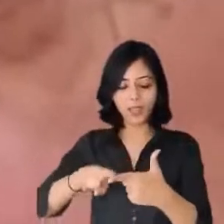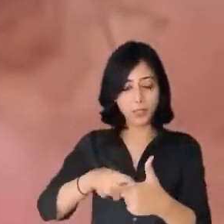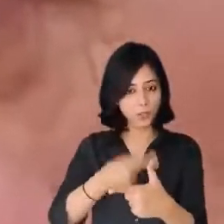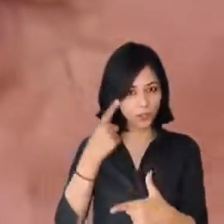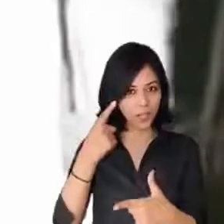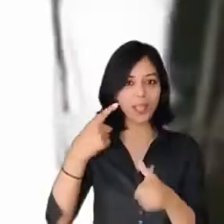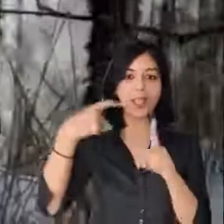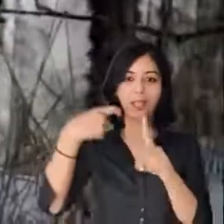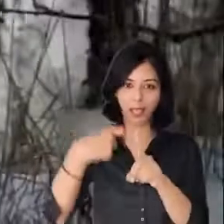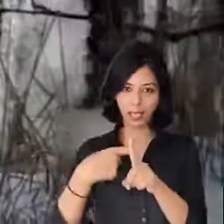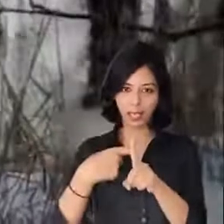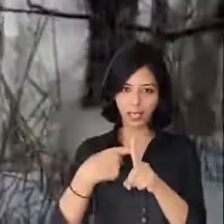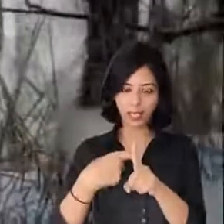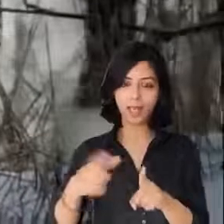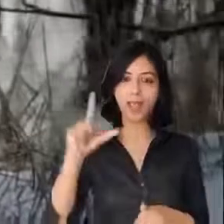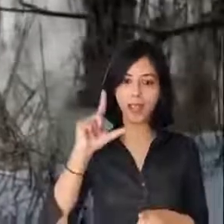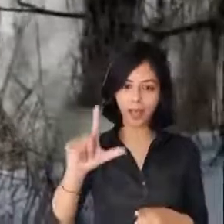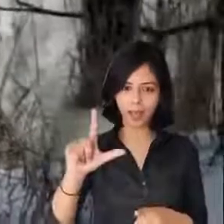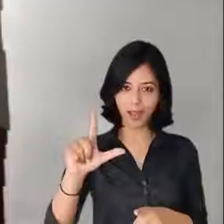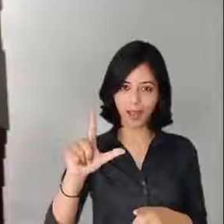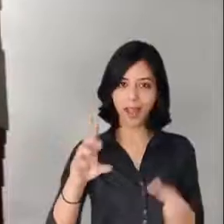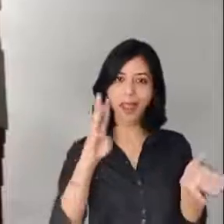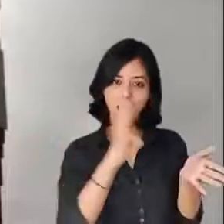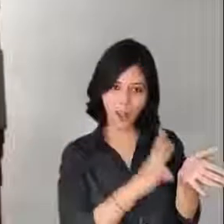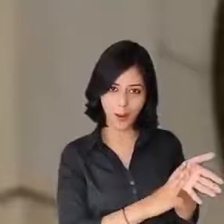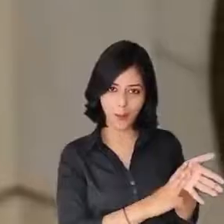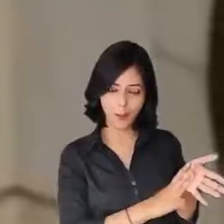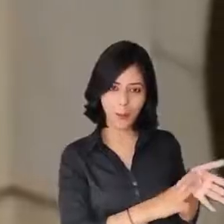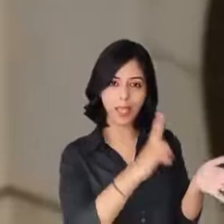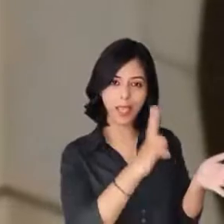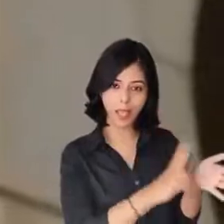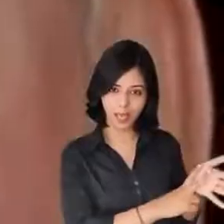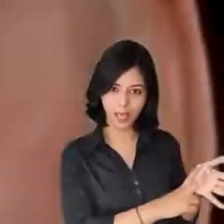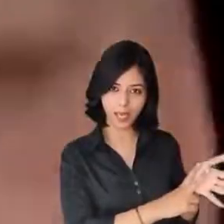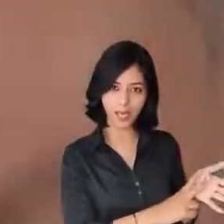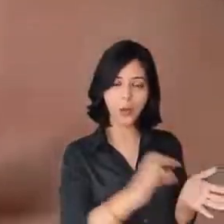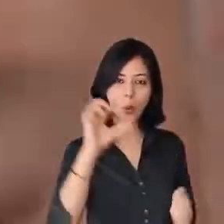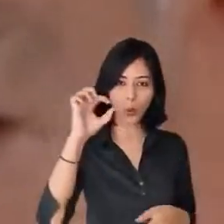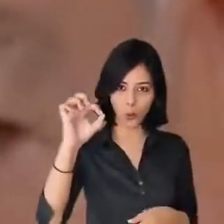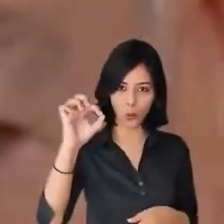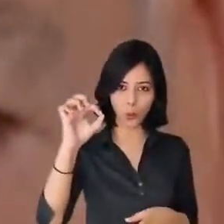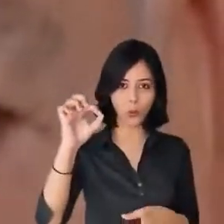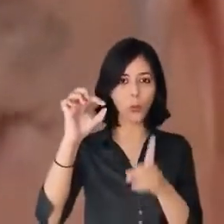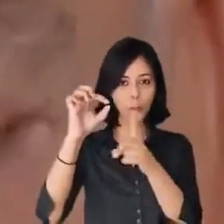La noticia del brutal crimen enseguida corrió por toda la comunidad, que era muy unida. Conmovió a todo el